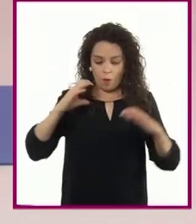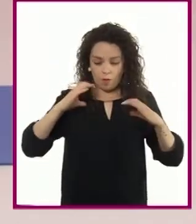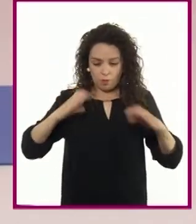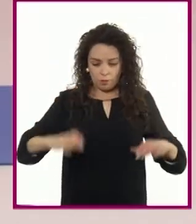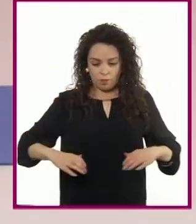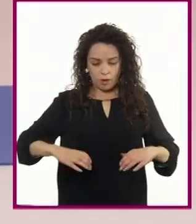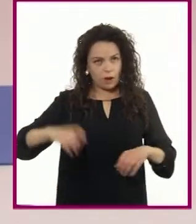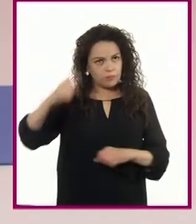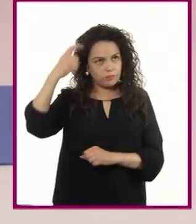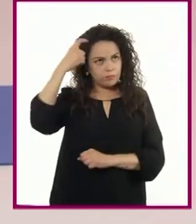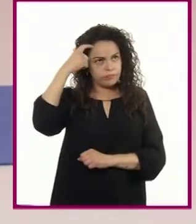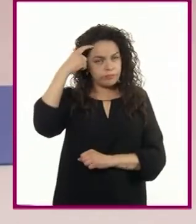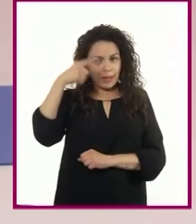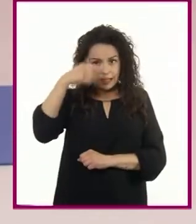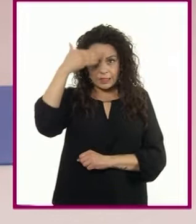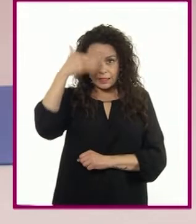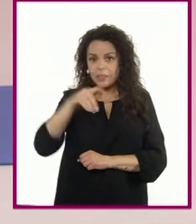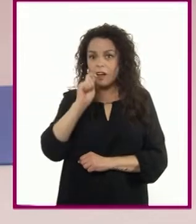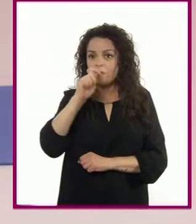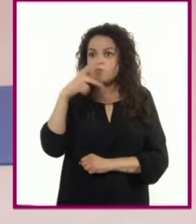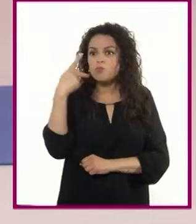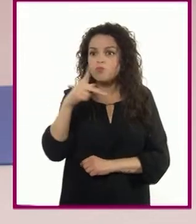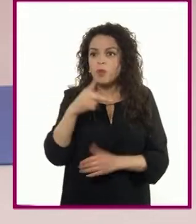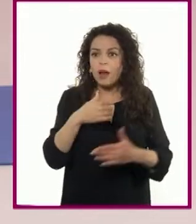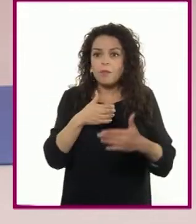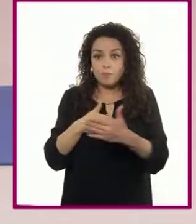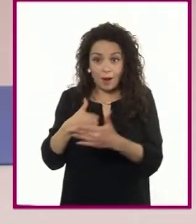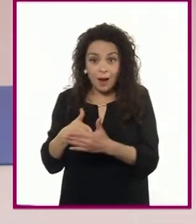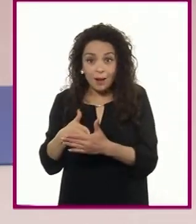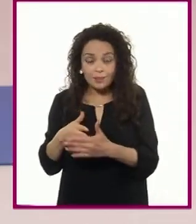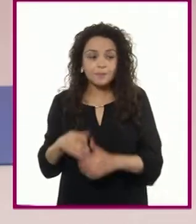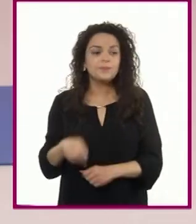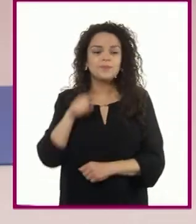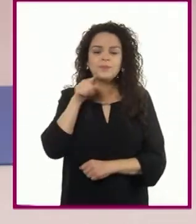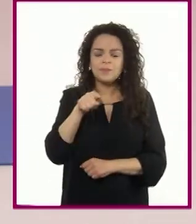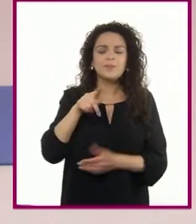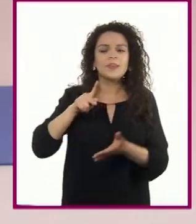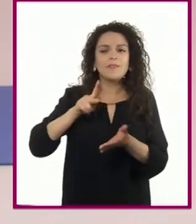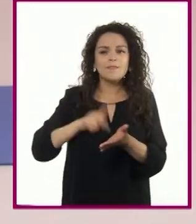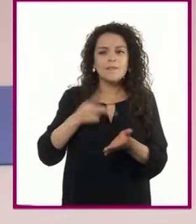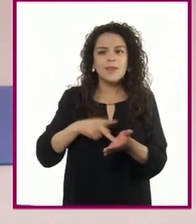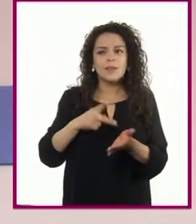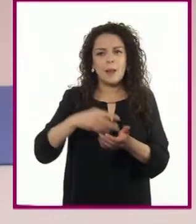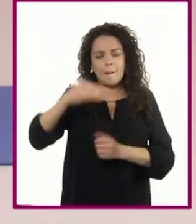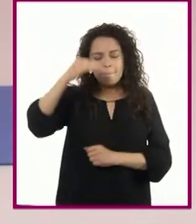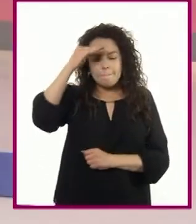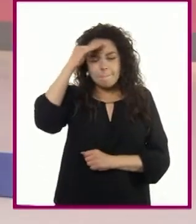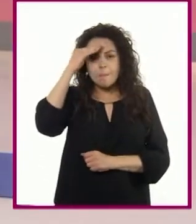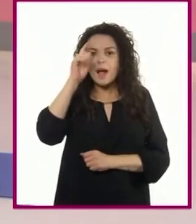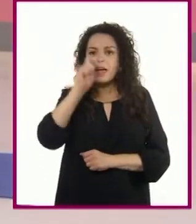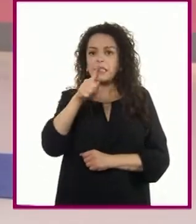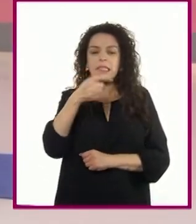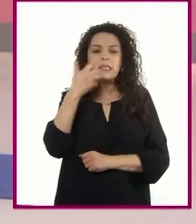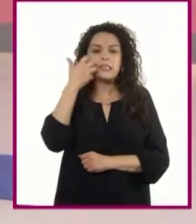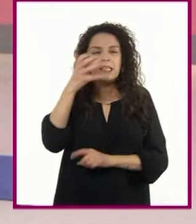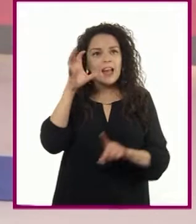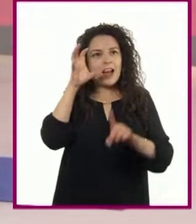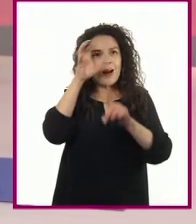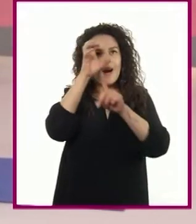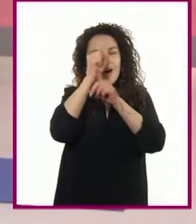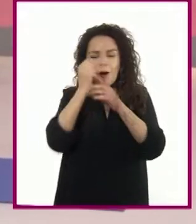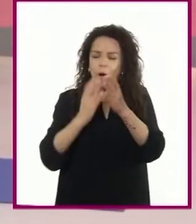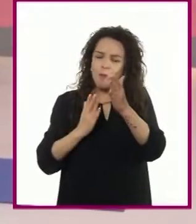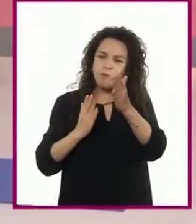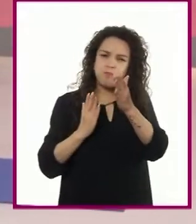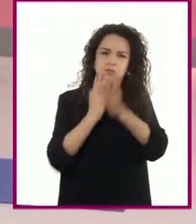mentales? Por otro lado, piensen en las veces que intentaron superar un reto, una prueba